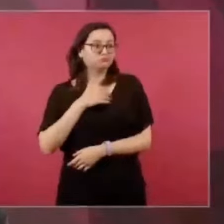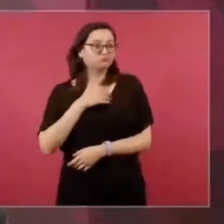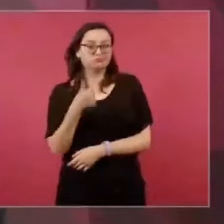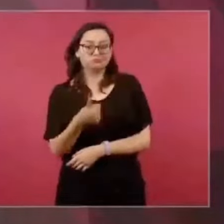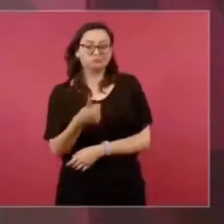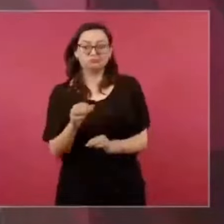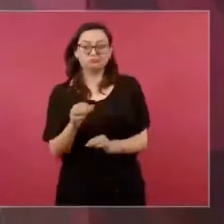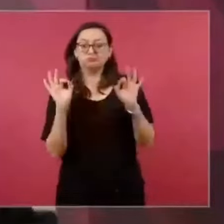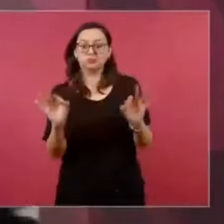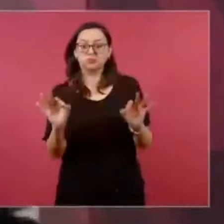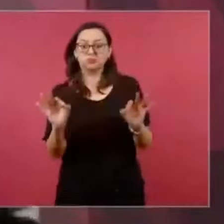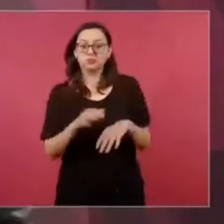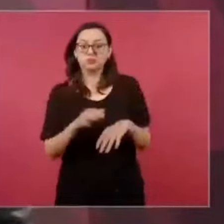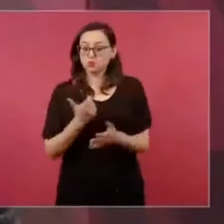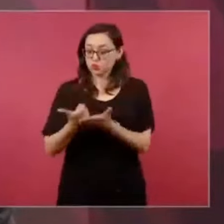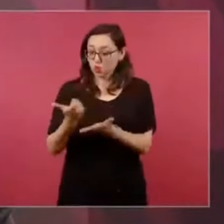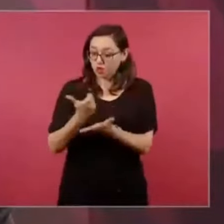si ha aumentado el salario,